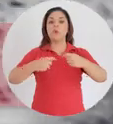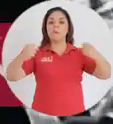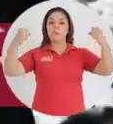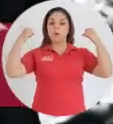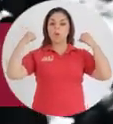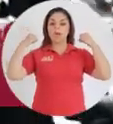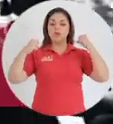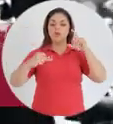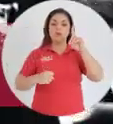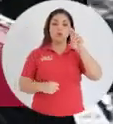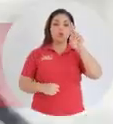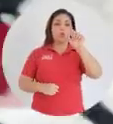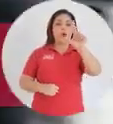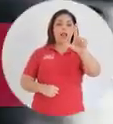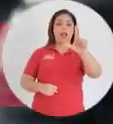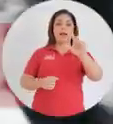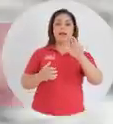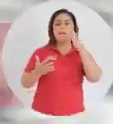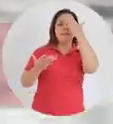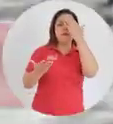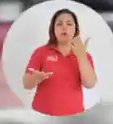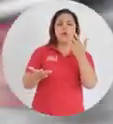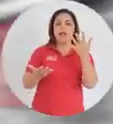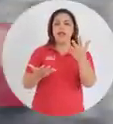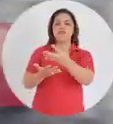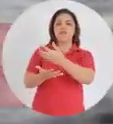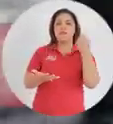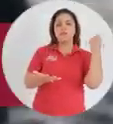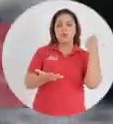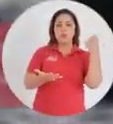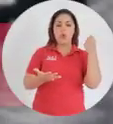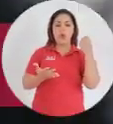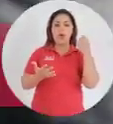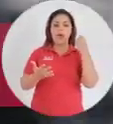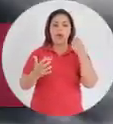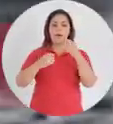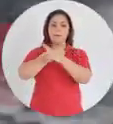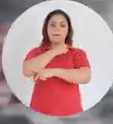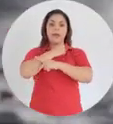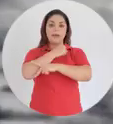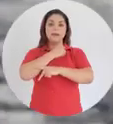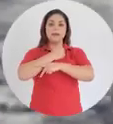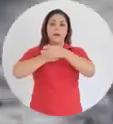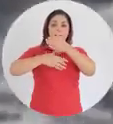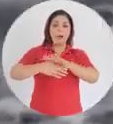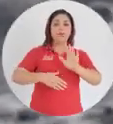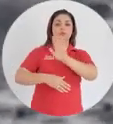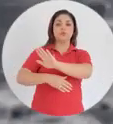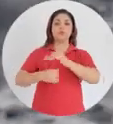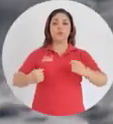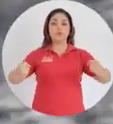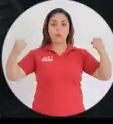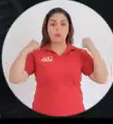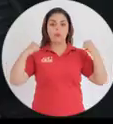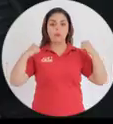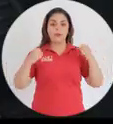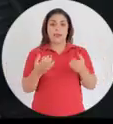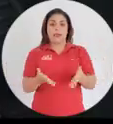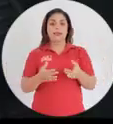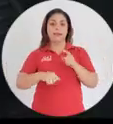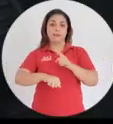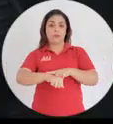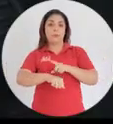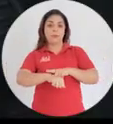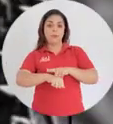poder dual, porque le había arrebatado al Estado parte del poder. En este momento, y eso es para